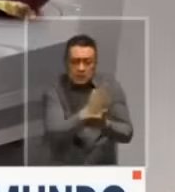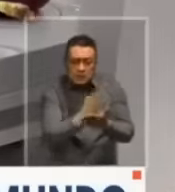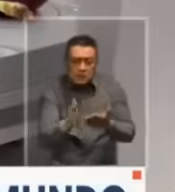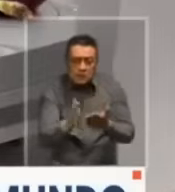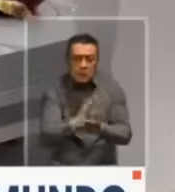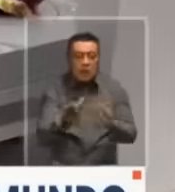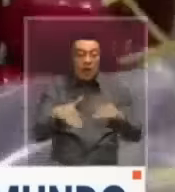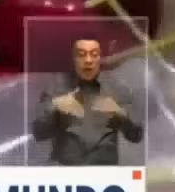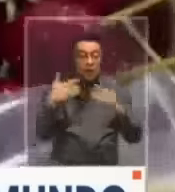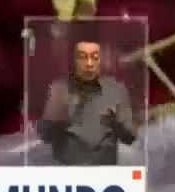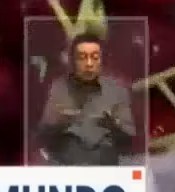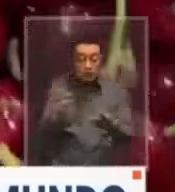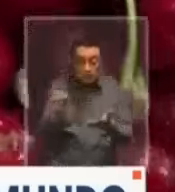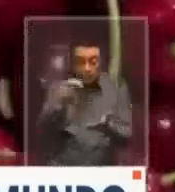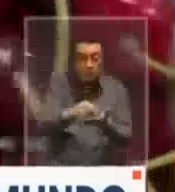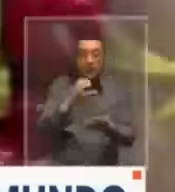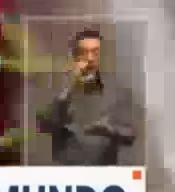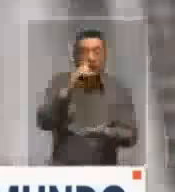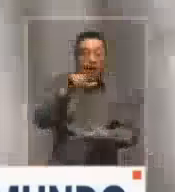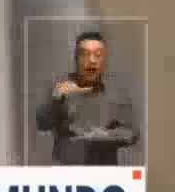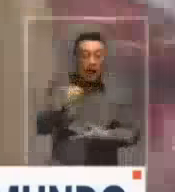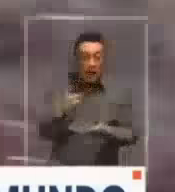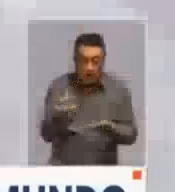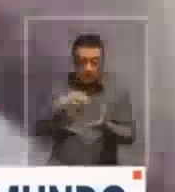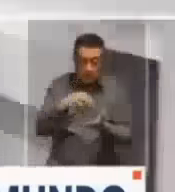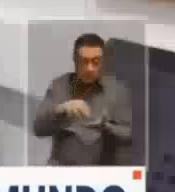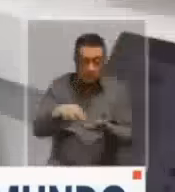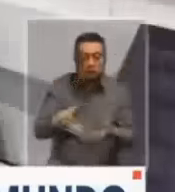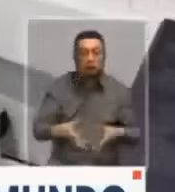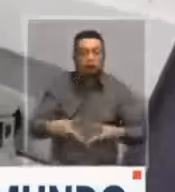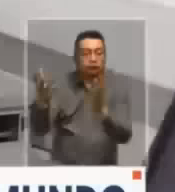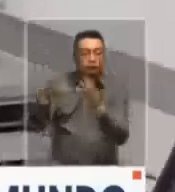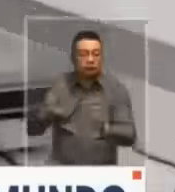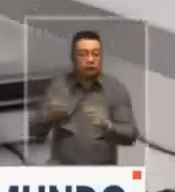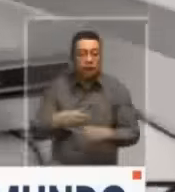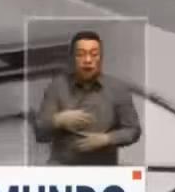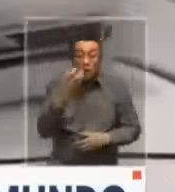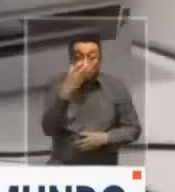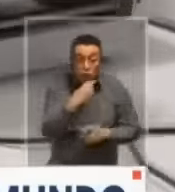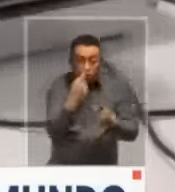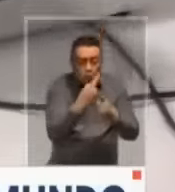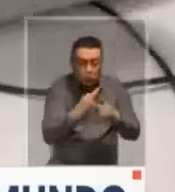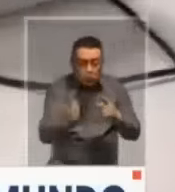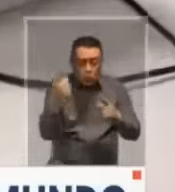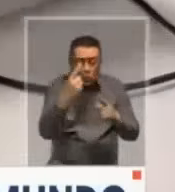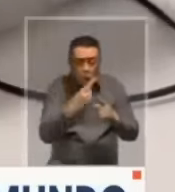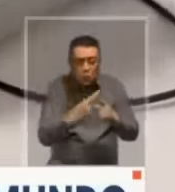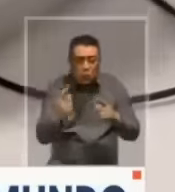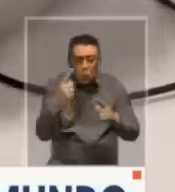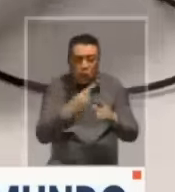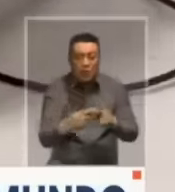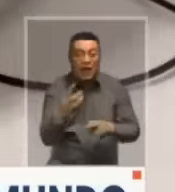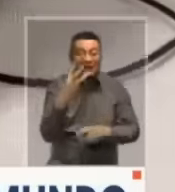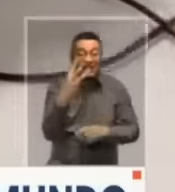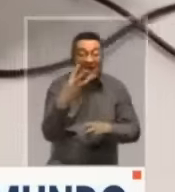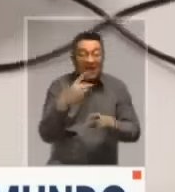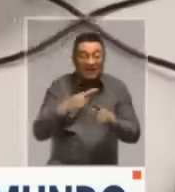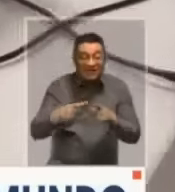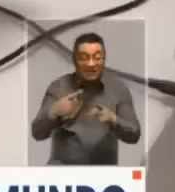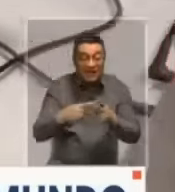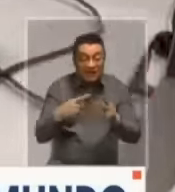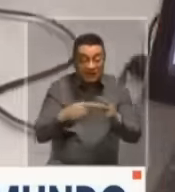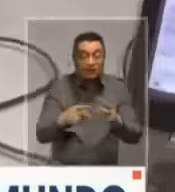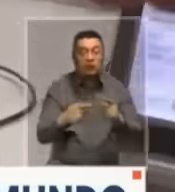forma en que son puestas en estas cajas para partir. Fruto por fruto lo hace durante 3 veces y llega a